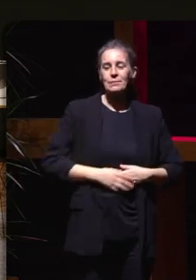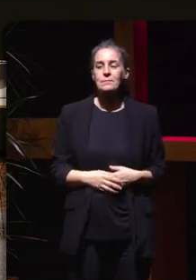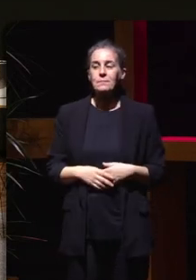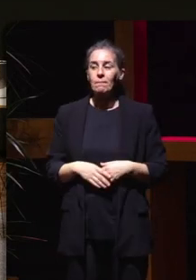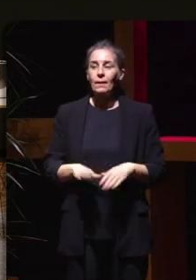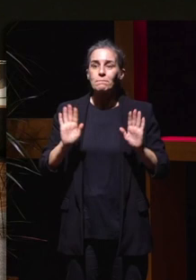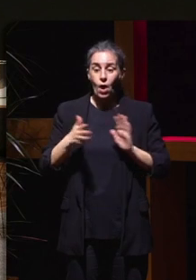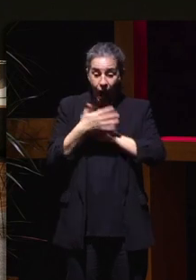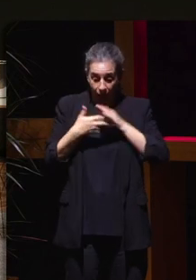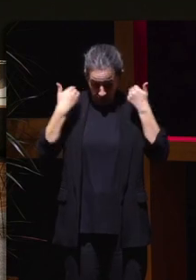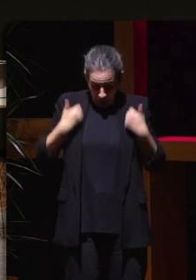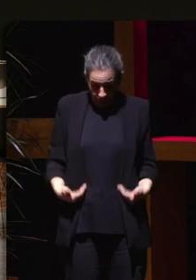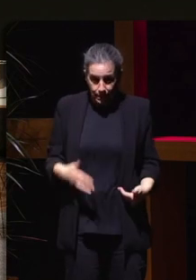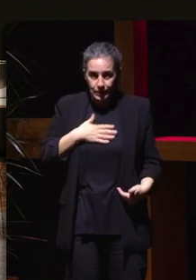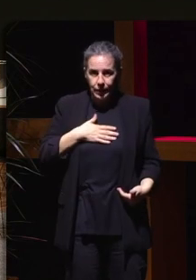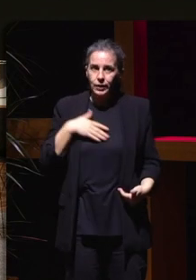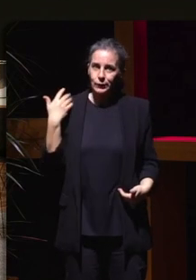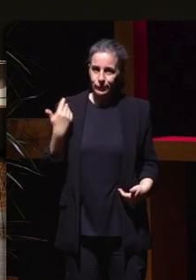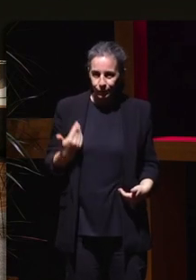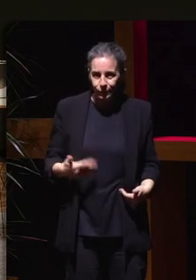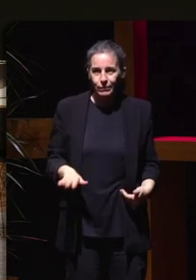falarse una cosa que que